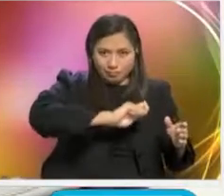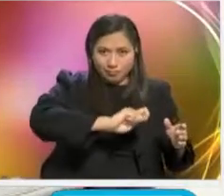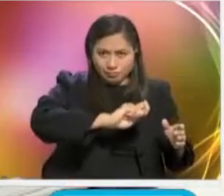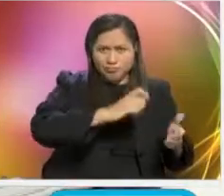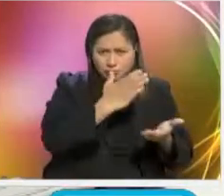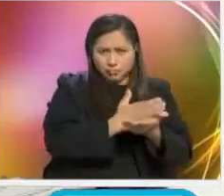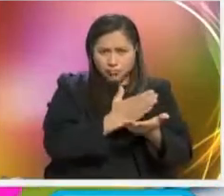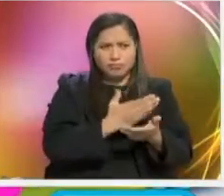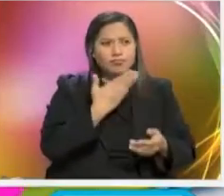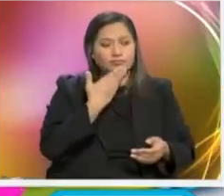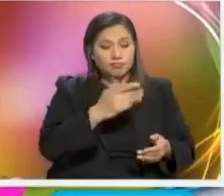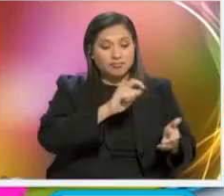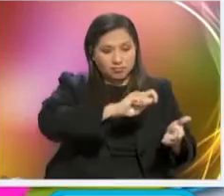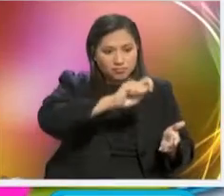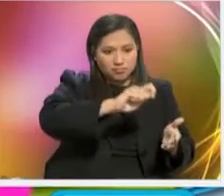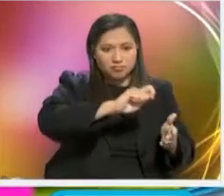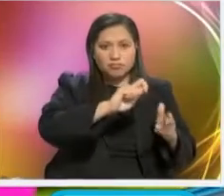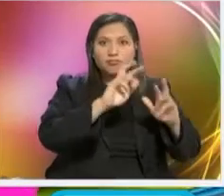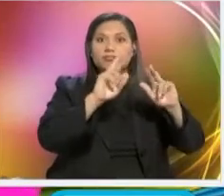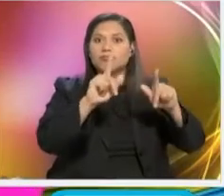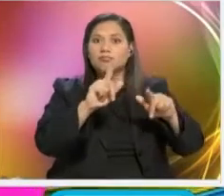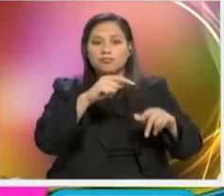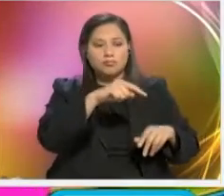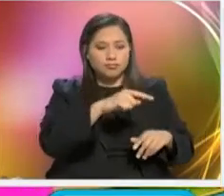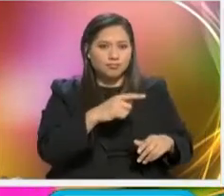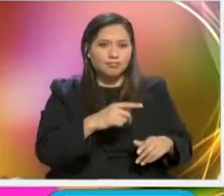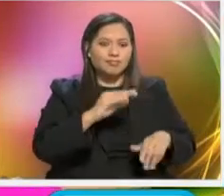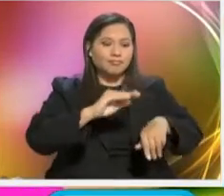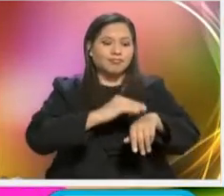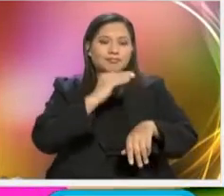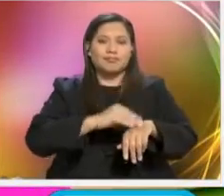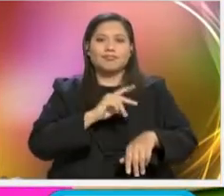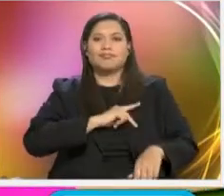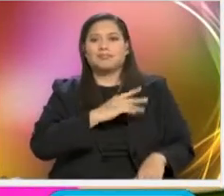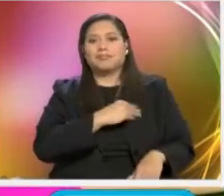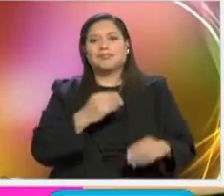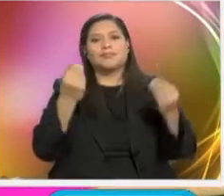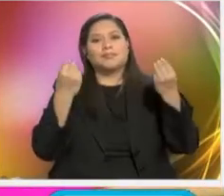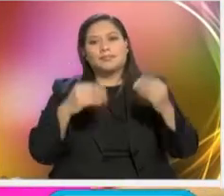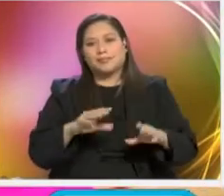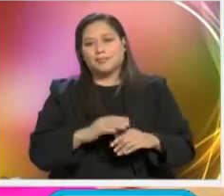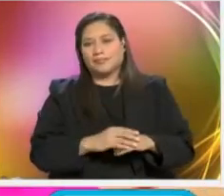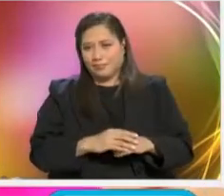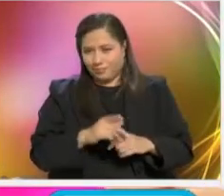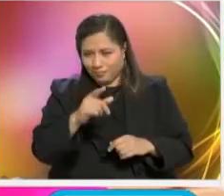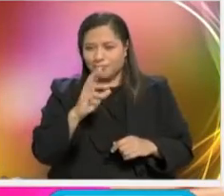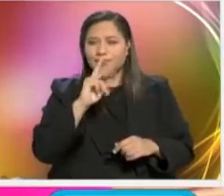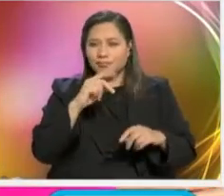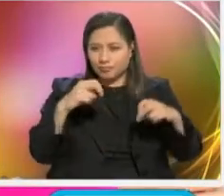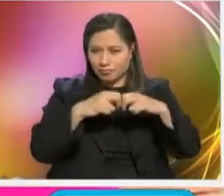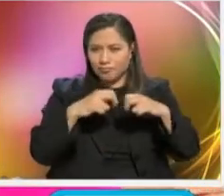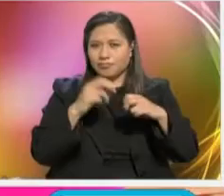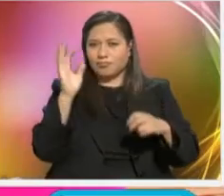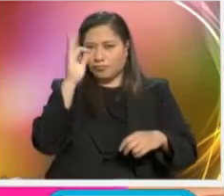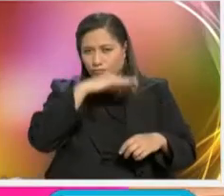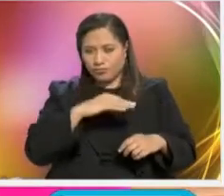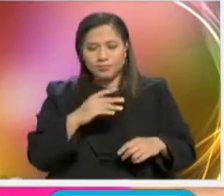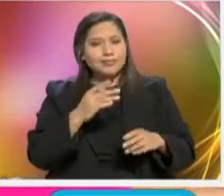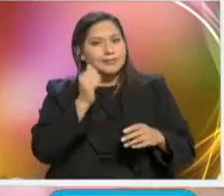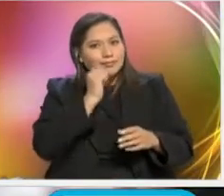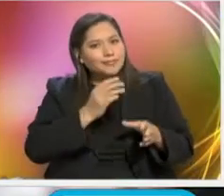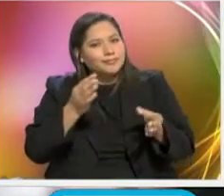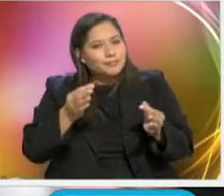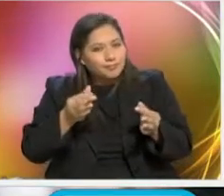un cuaderno y te lo puede lastimar. Sí. Entonces eso va a afectar la calificación de tu hijo, ¿no? Entonces hay que tener cuidado con esa parte, que sea